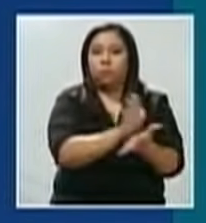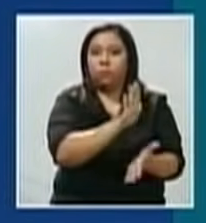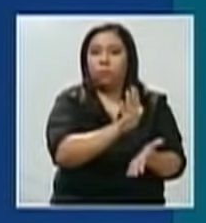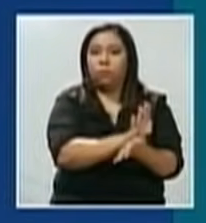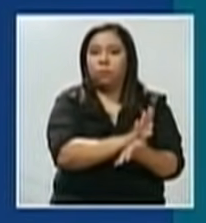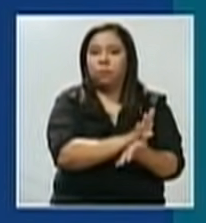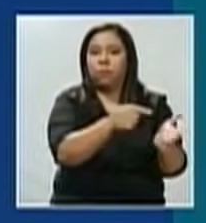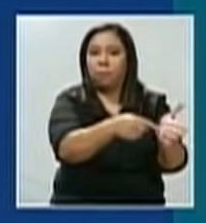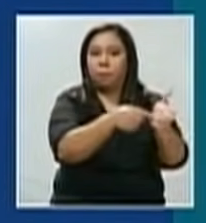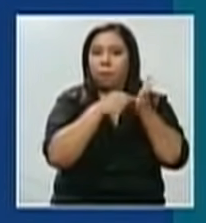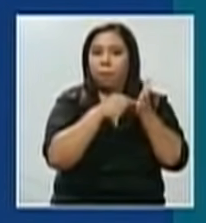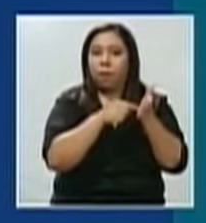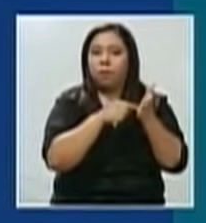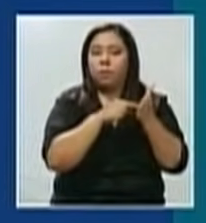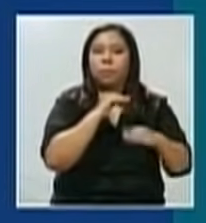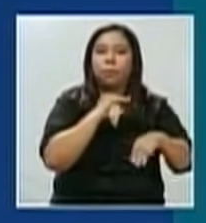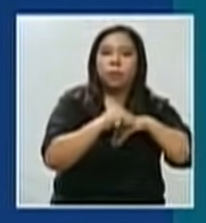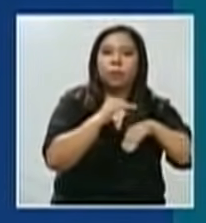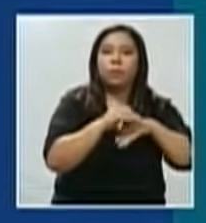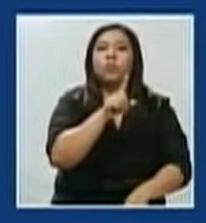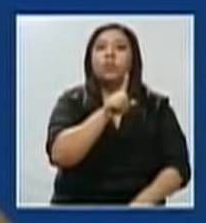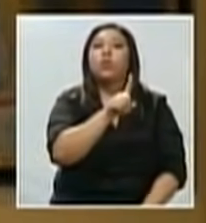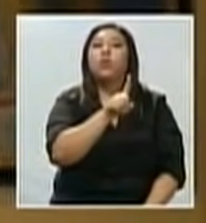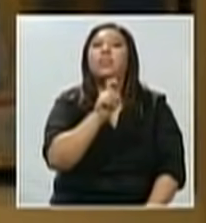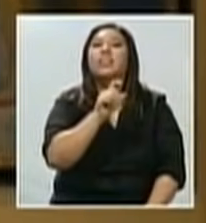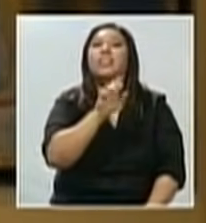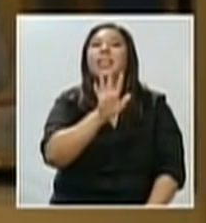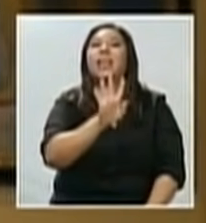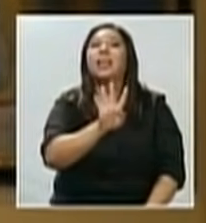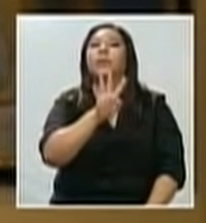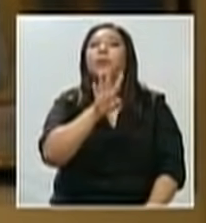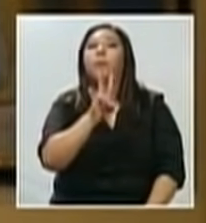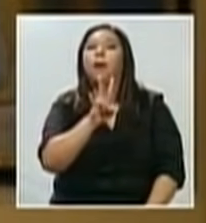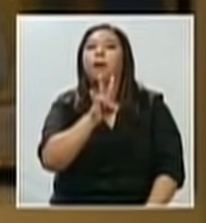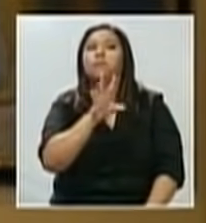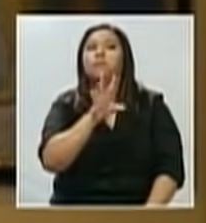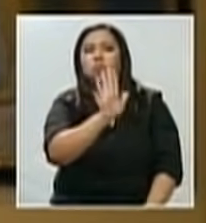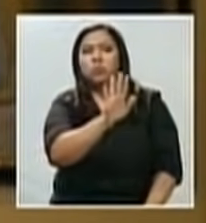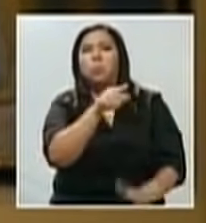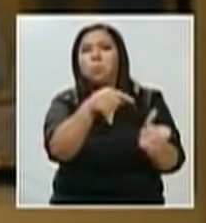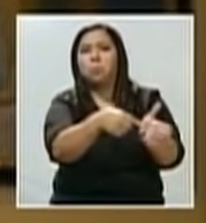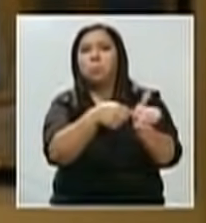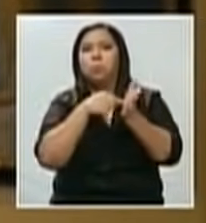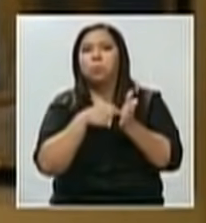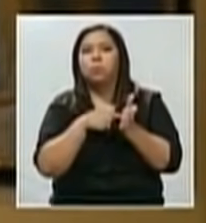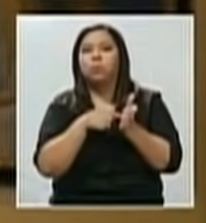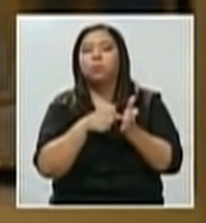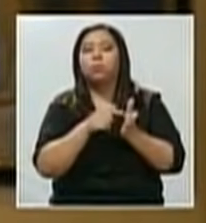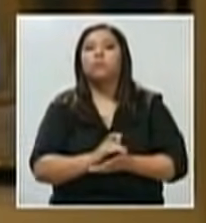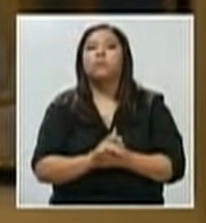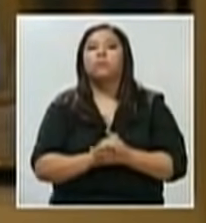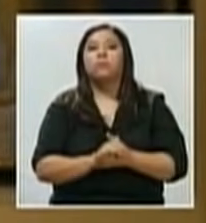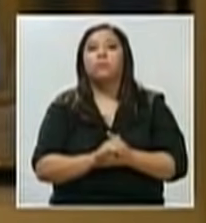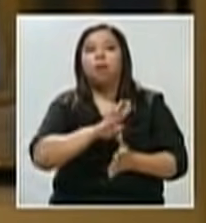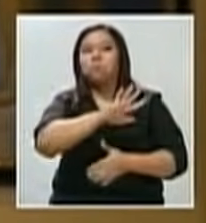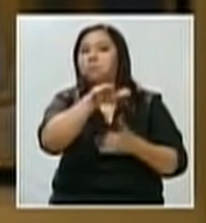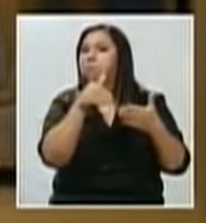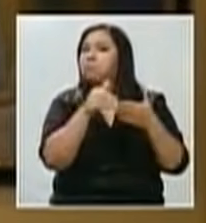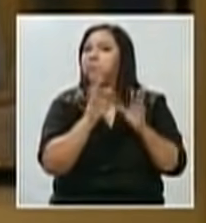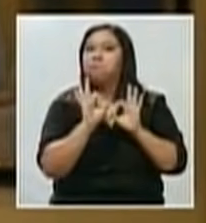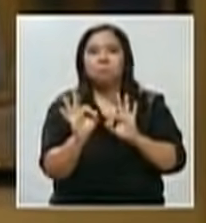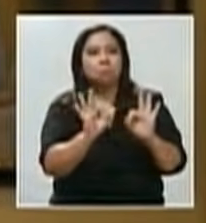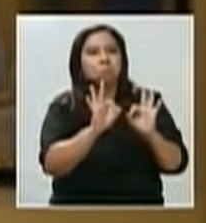para 147 de estos, que han presentado las evidencias de contar con todas las